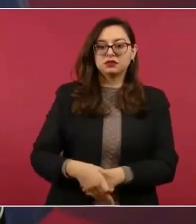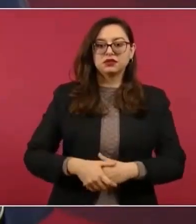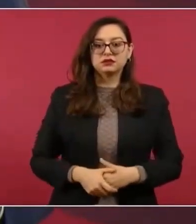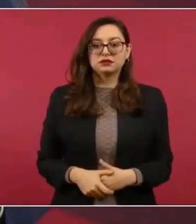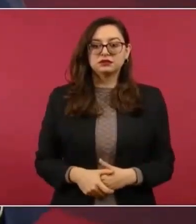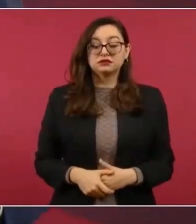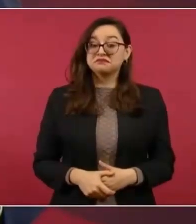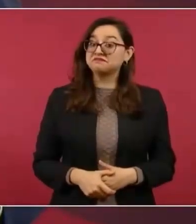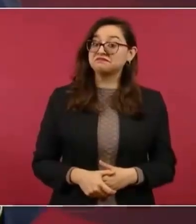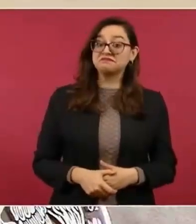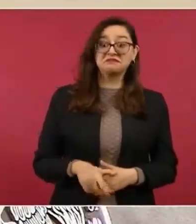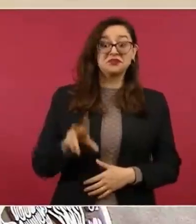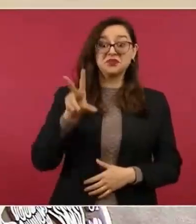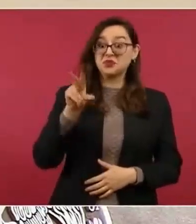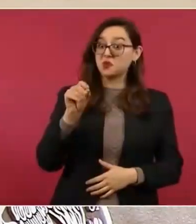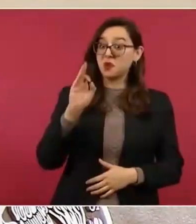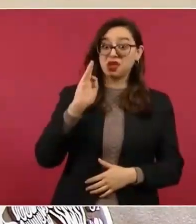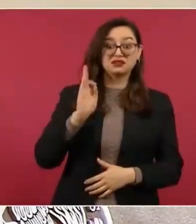No.